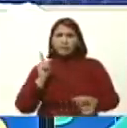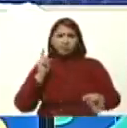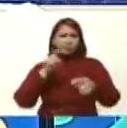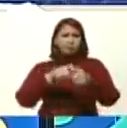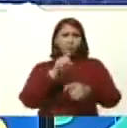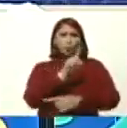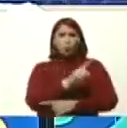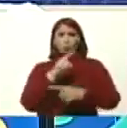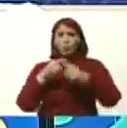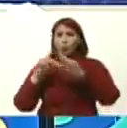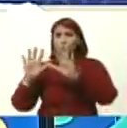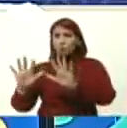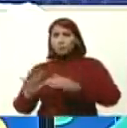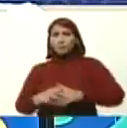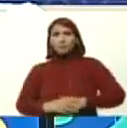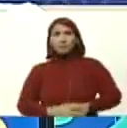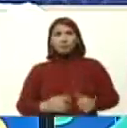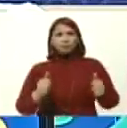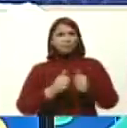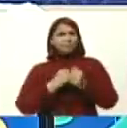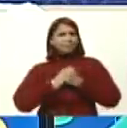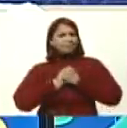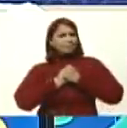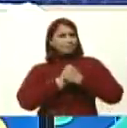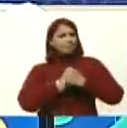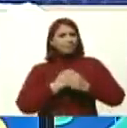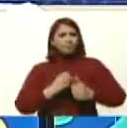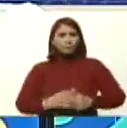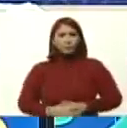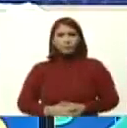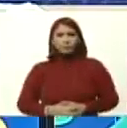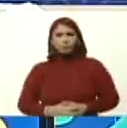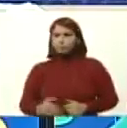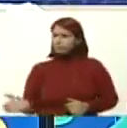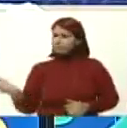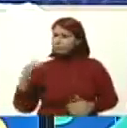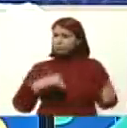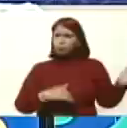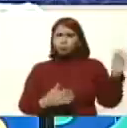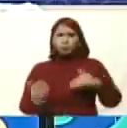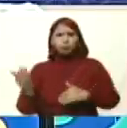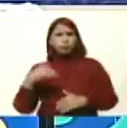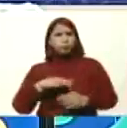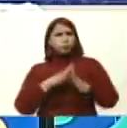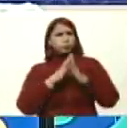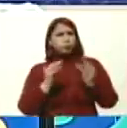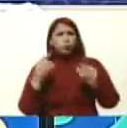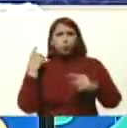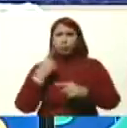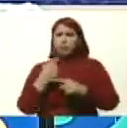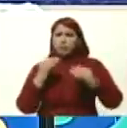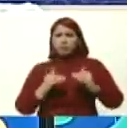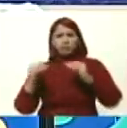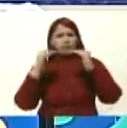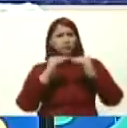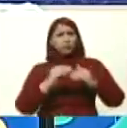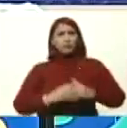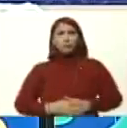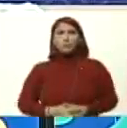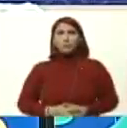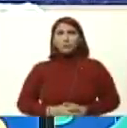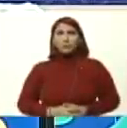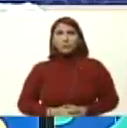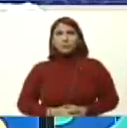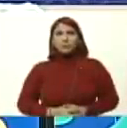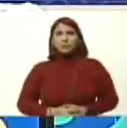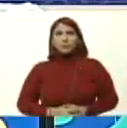al 1x10, con amor. Vengan, vengan, vengan, vengan acá,